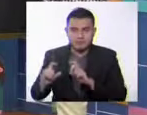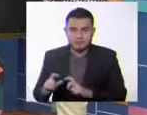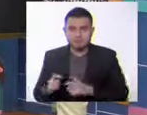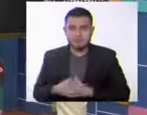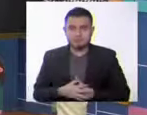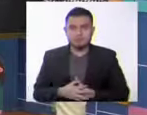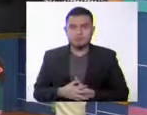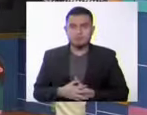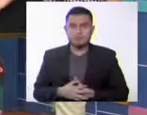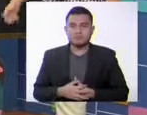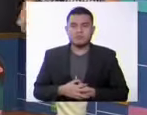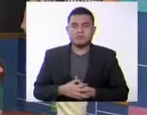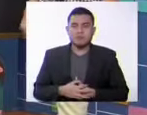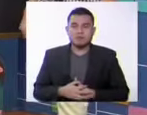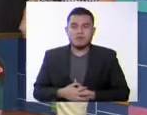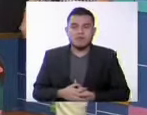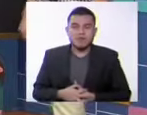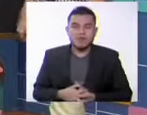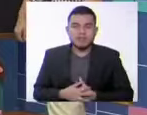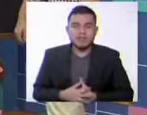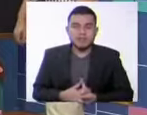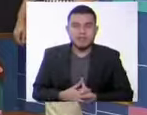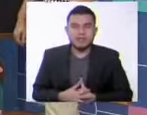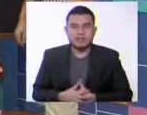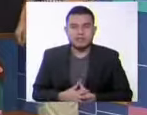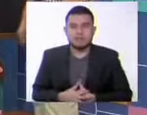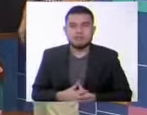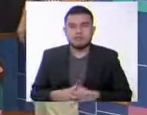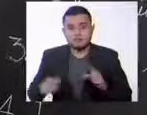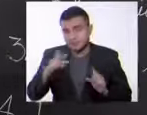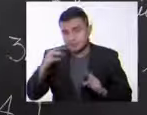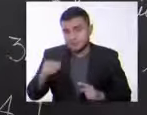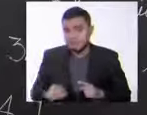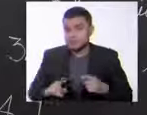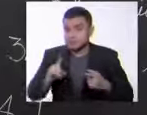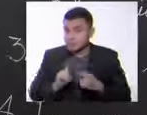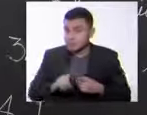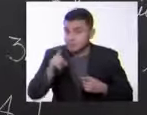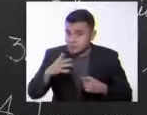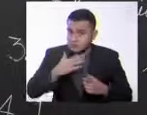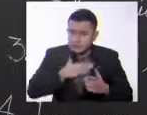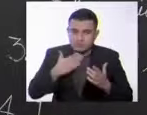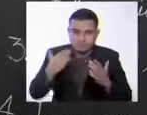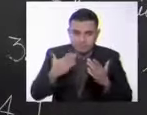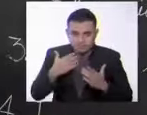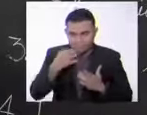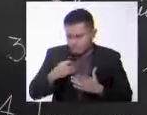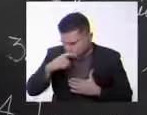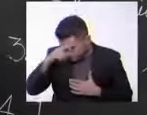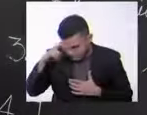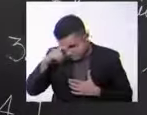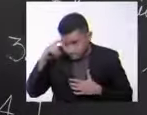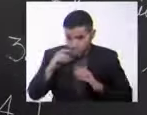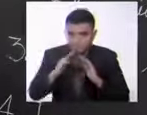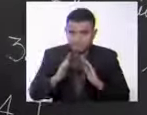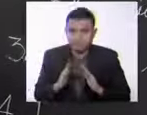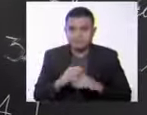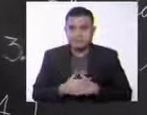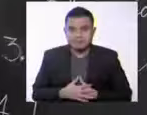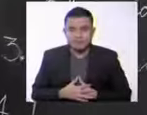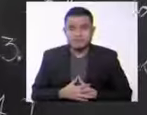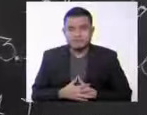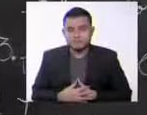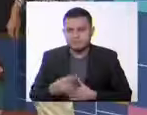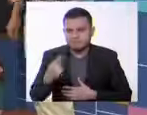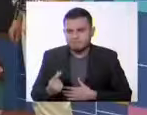acá. Perfecto. Vamos a ver, entonces la primera, espero que ustedes me ayudan, ya que trabajaron en casa, pues se me va a facilitar esto.